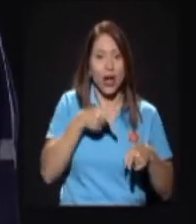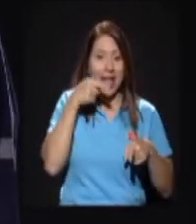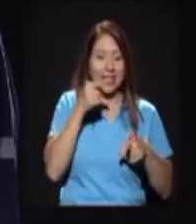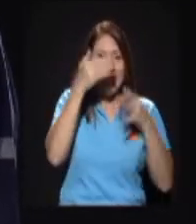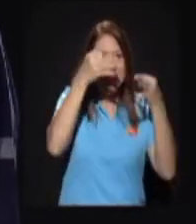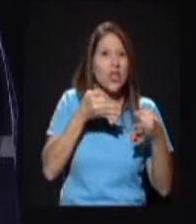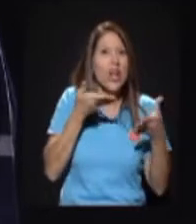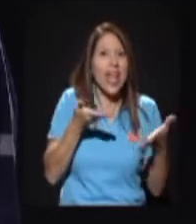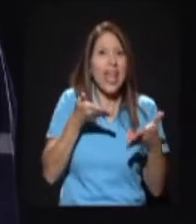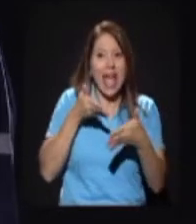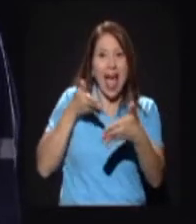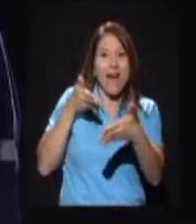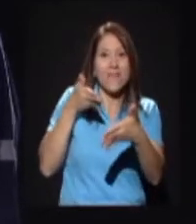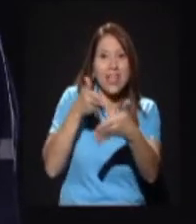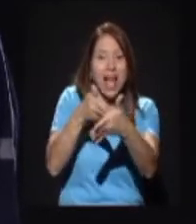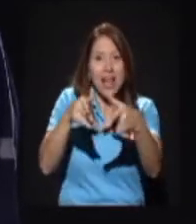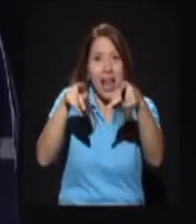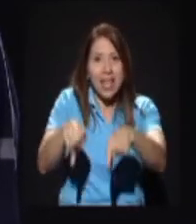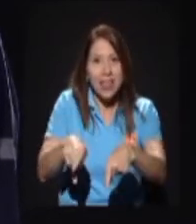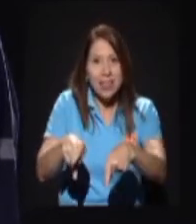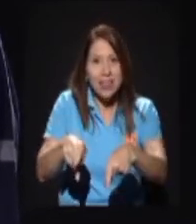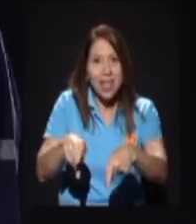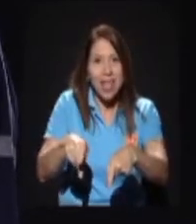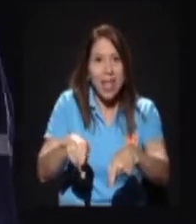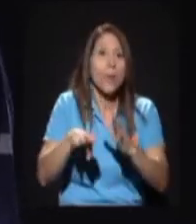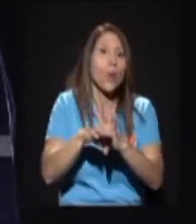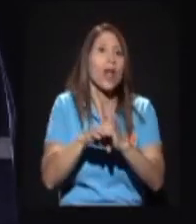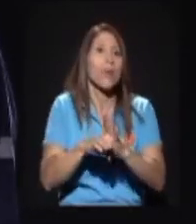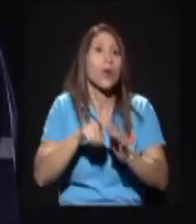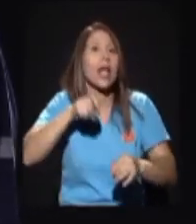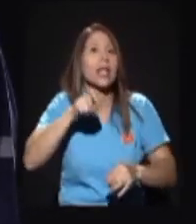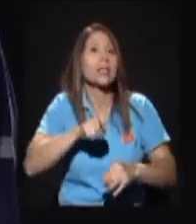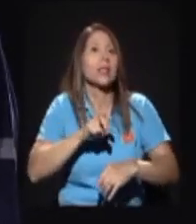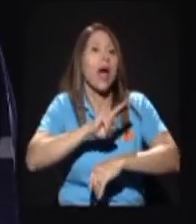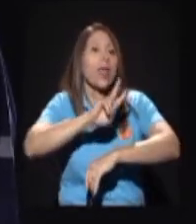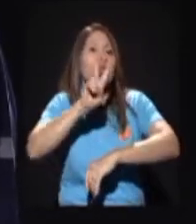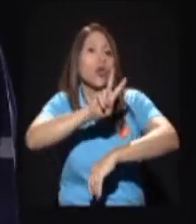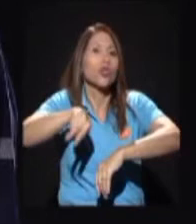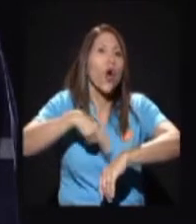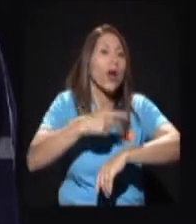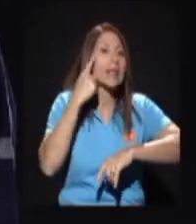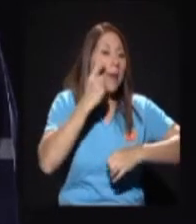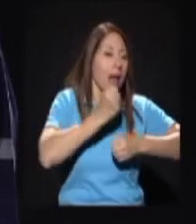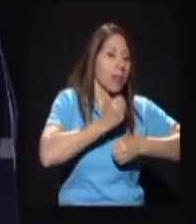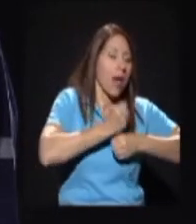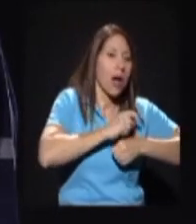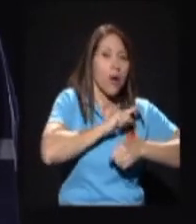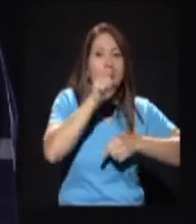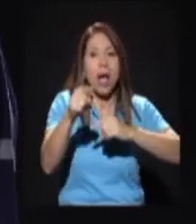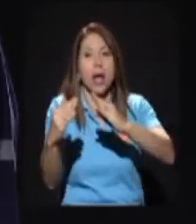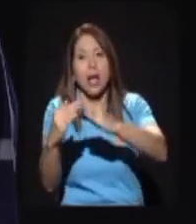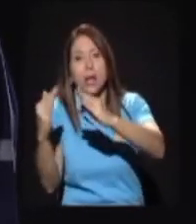la gente que dura entre 1 y 2 horas para moverse de su casa a su trabajo. 2 horas diarias